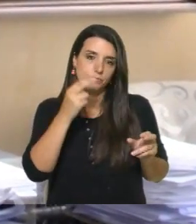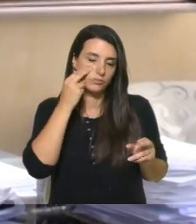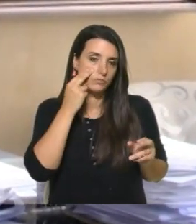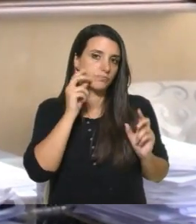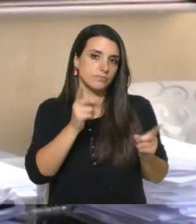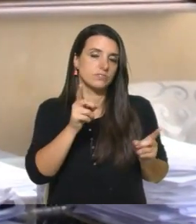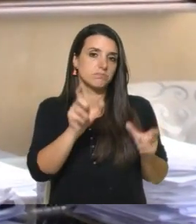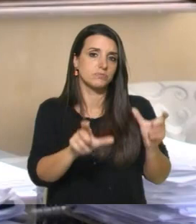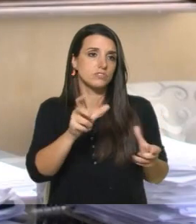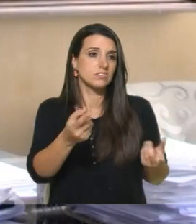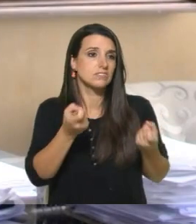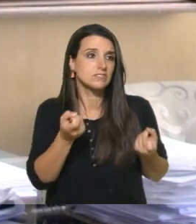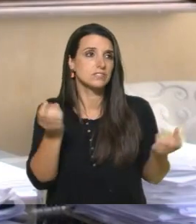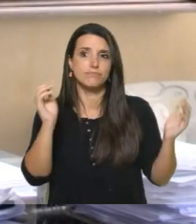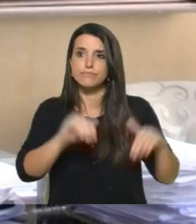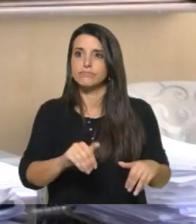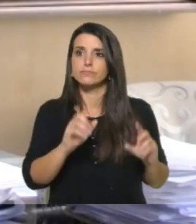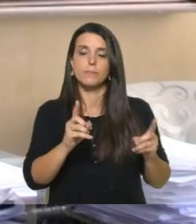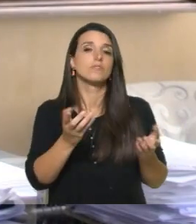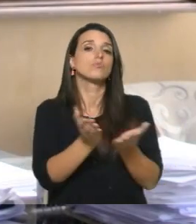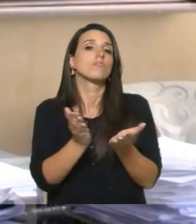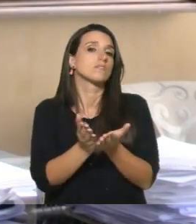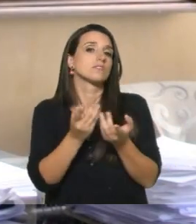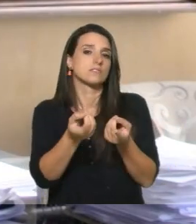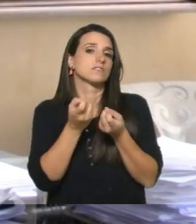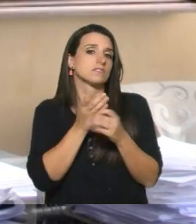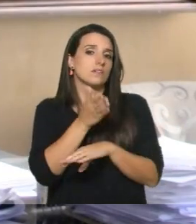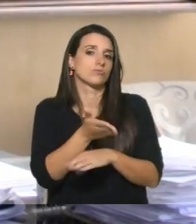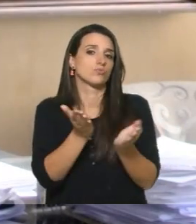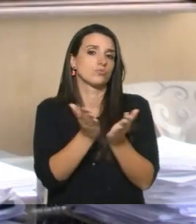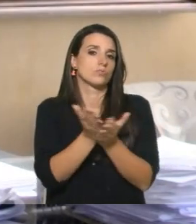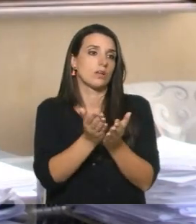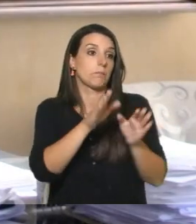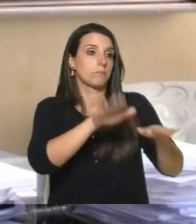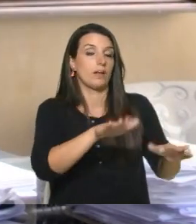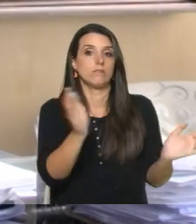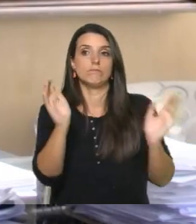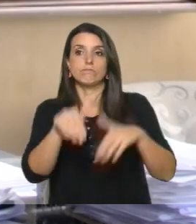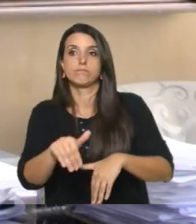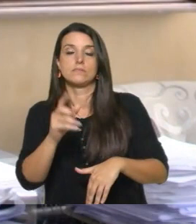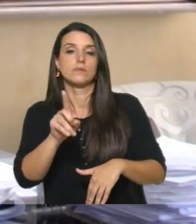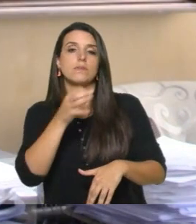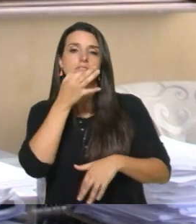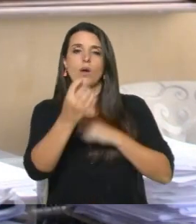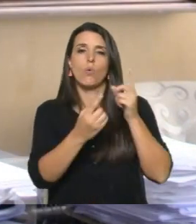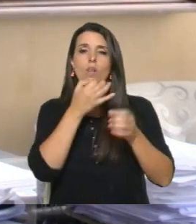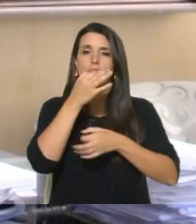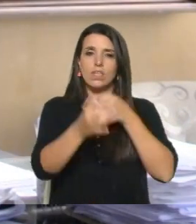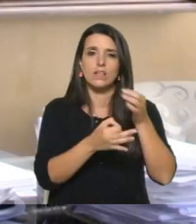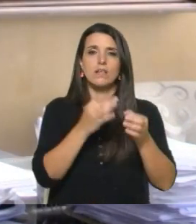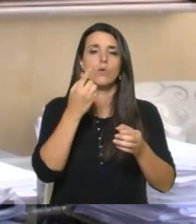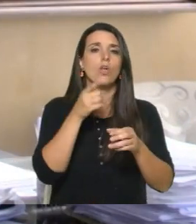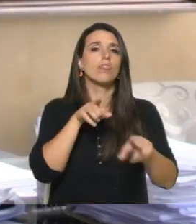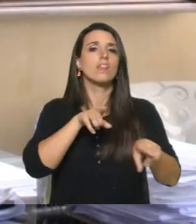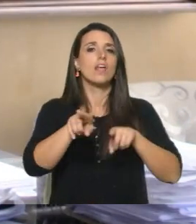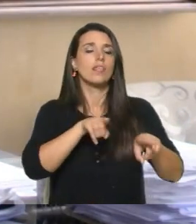afecta a quienes más lo necesitan que es el estudiante y más en el caso que he escuchado algunas declaraciones de algunos